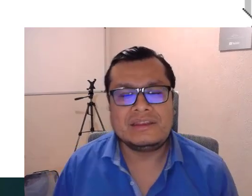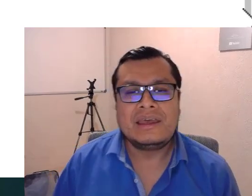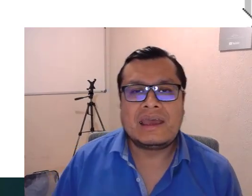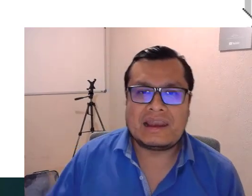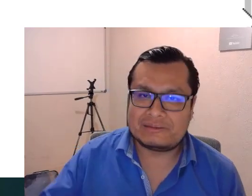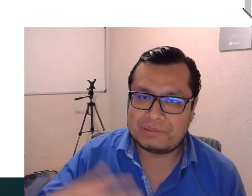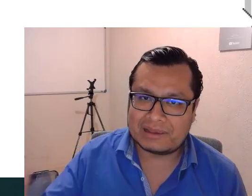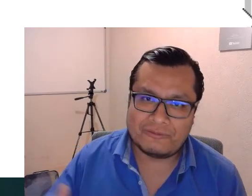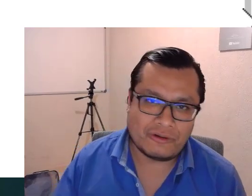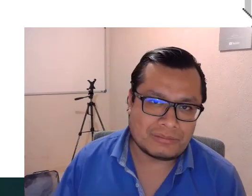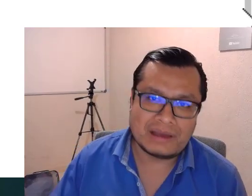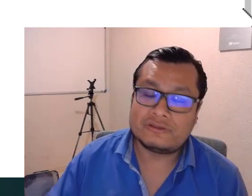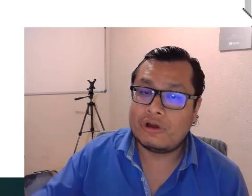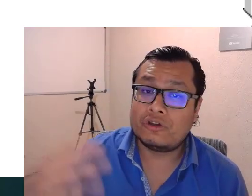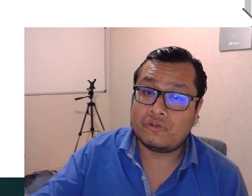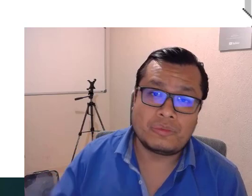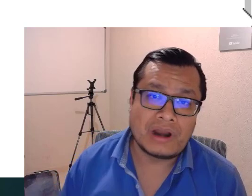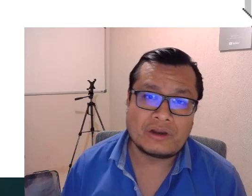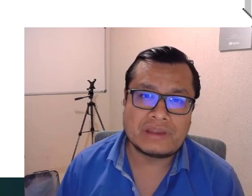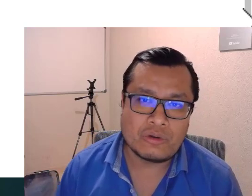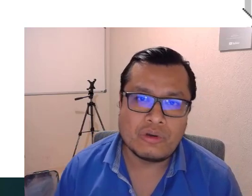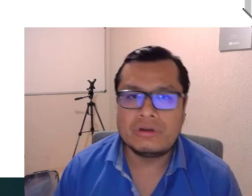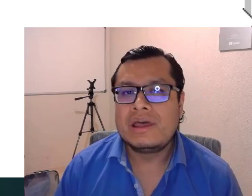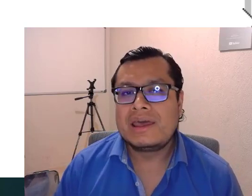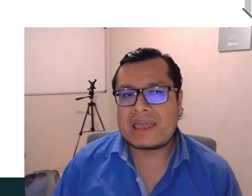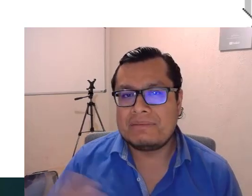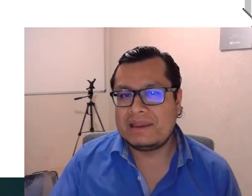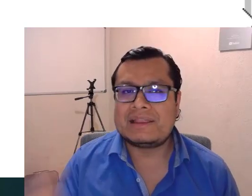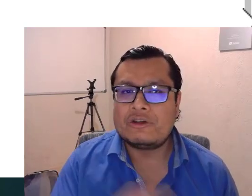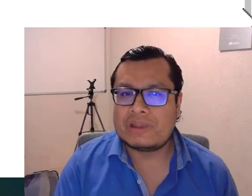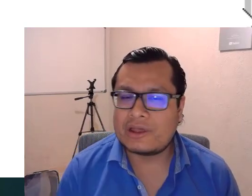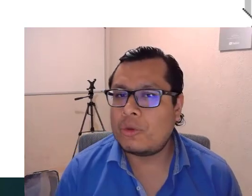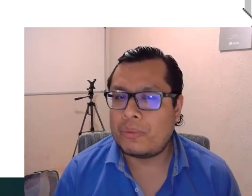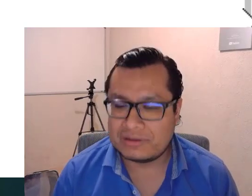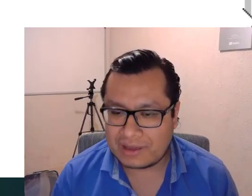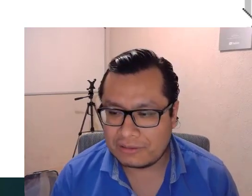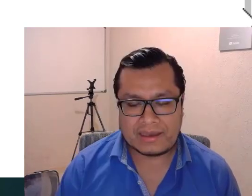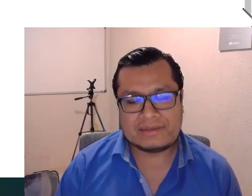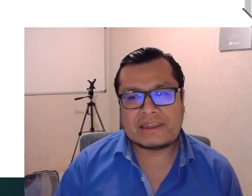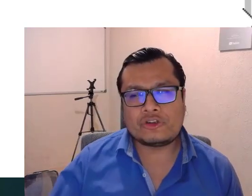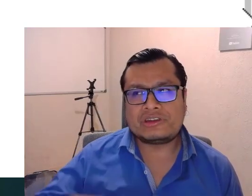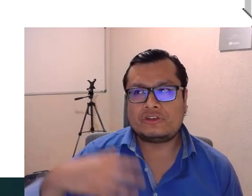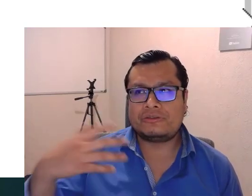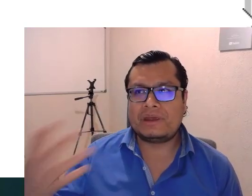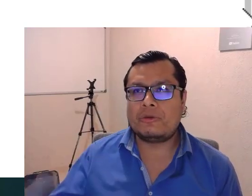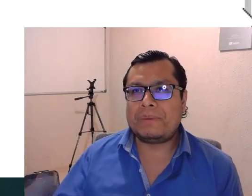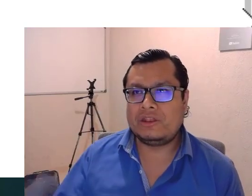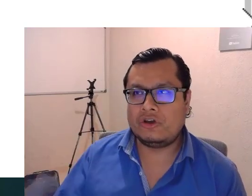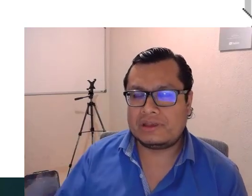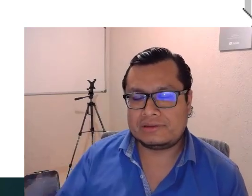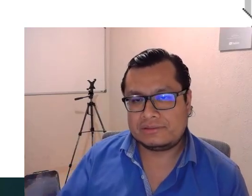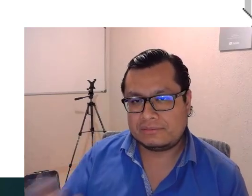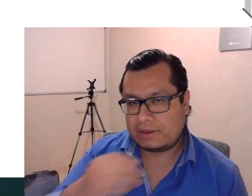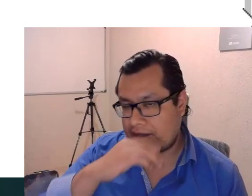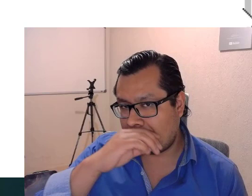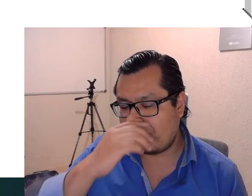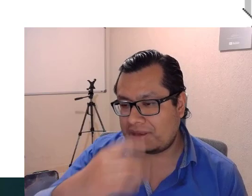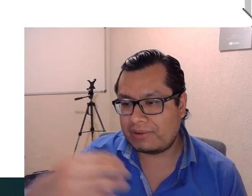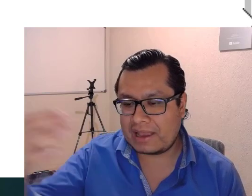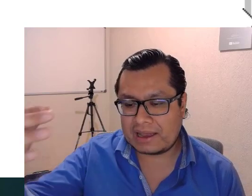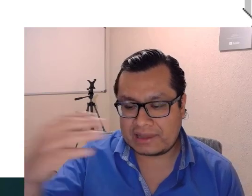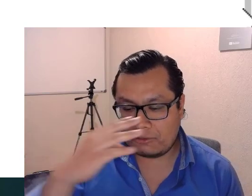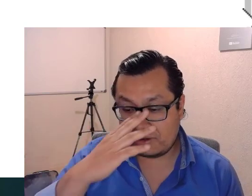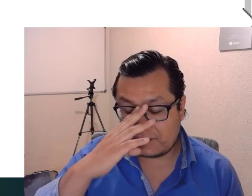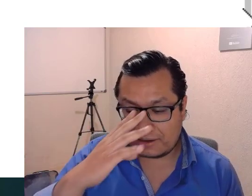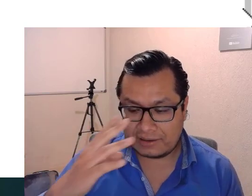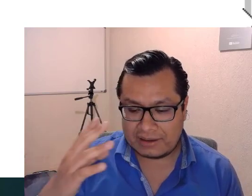estén en las plataformas o en los formularios de google que habilitaron estado por estado estas 200 mil opiniones que obviamente